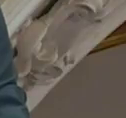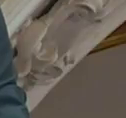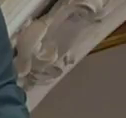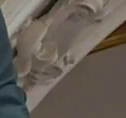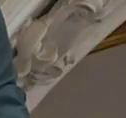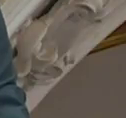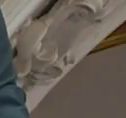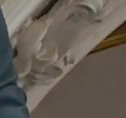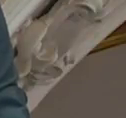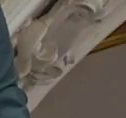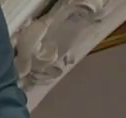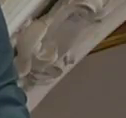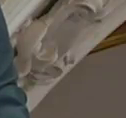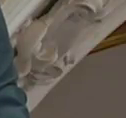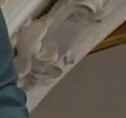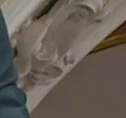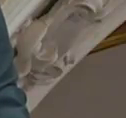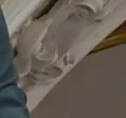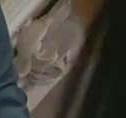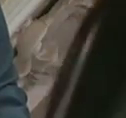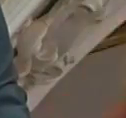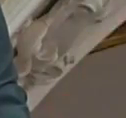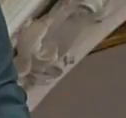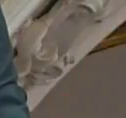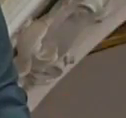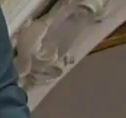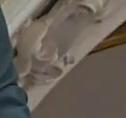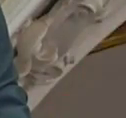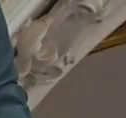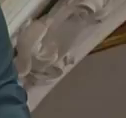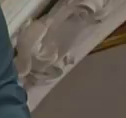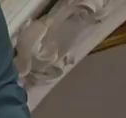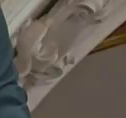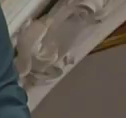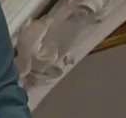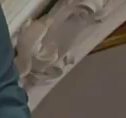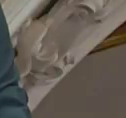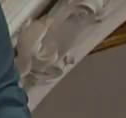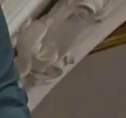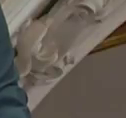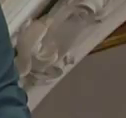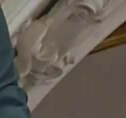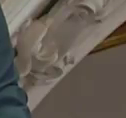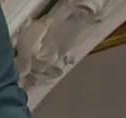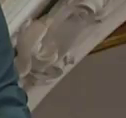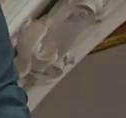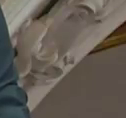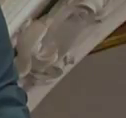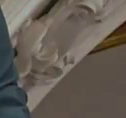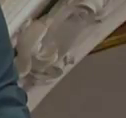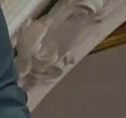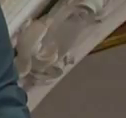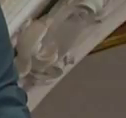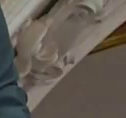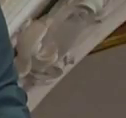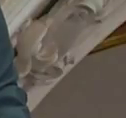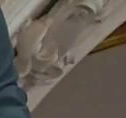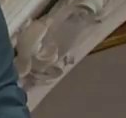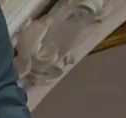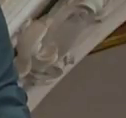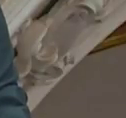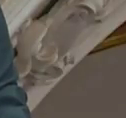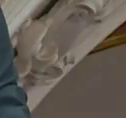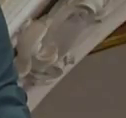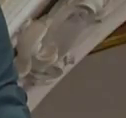entre otras sanciones. El capítulo 4 indicaba lo siguiente en el artículo 12, responsabilidad de los medios de comunicación privados y públicos